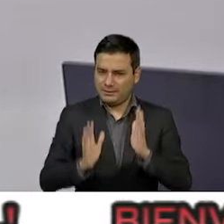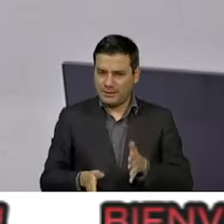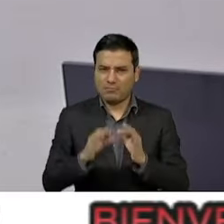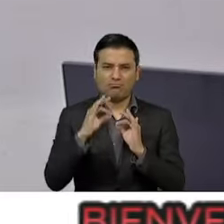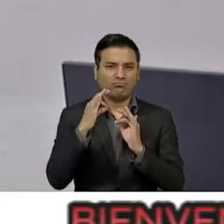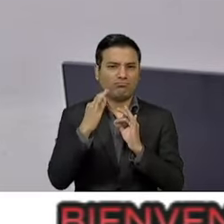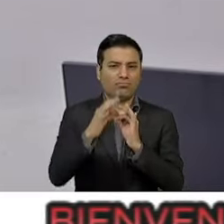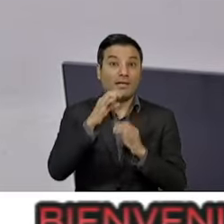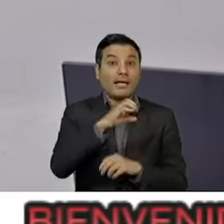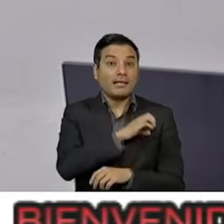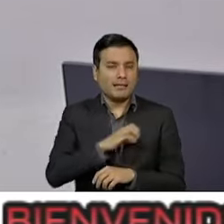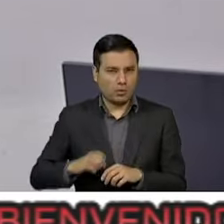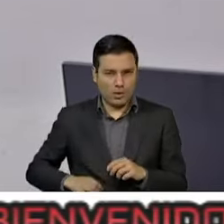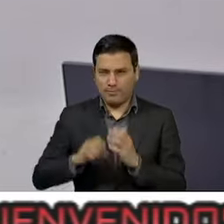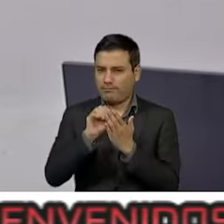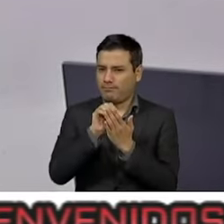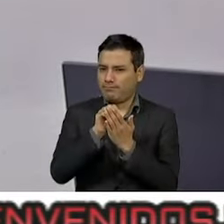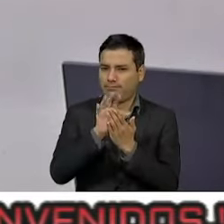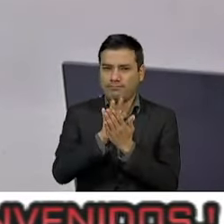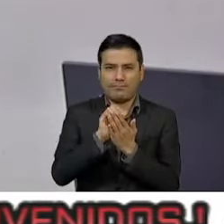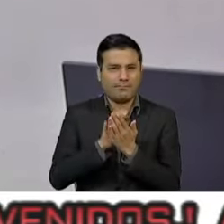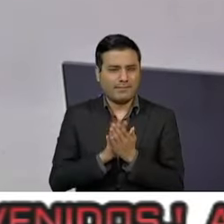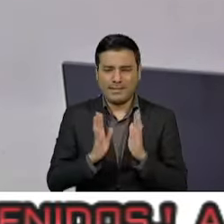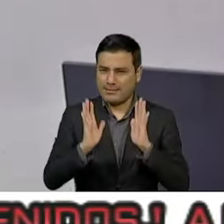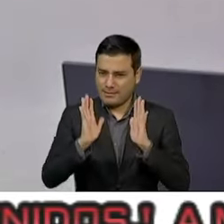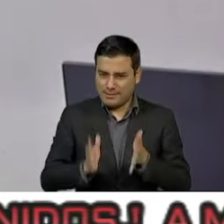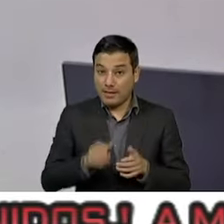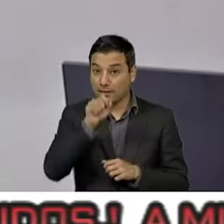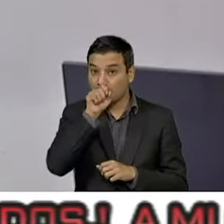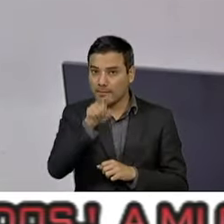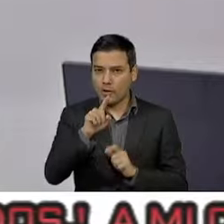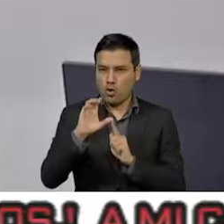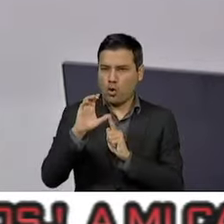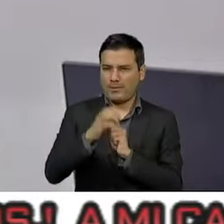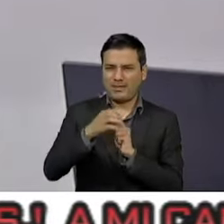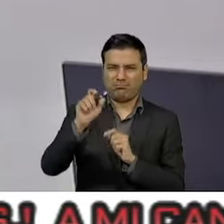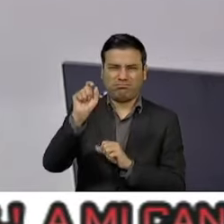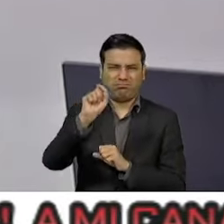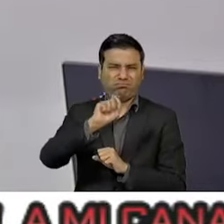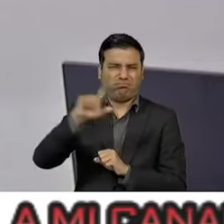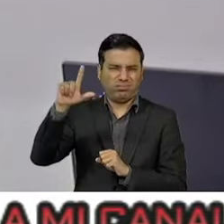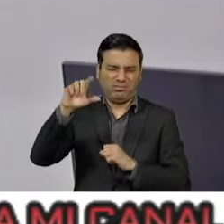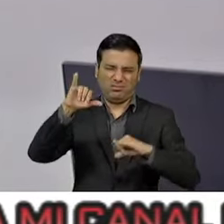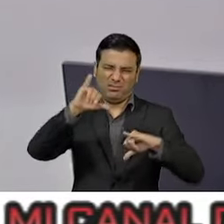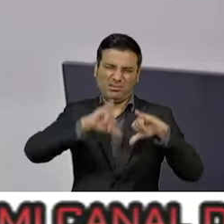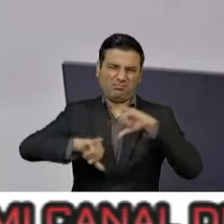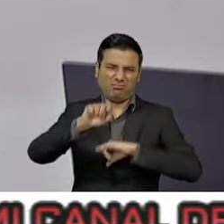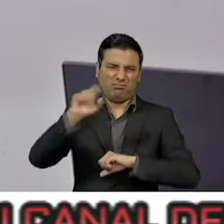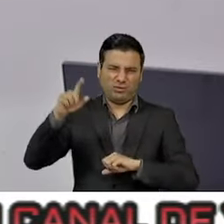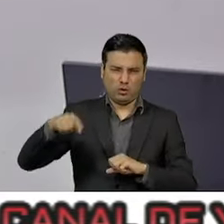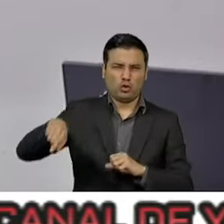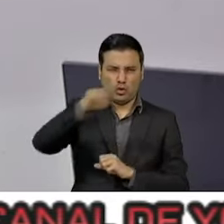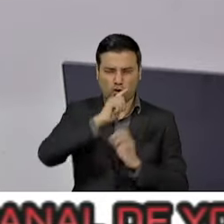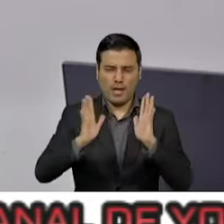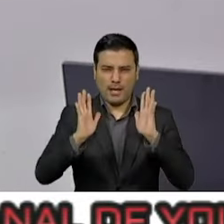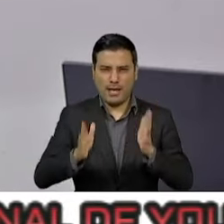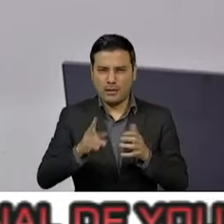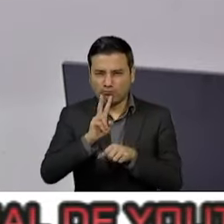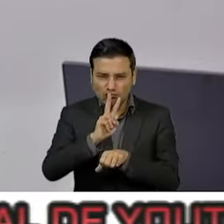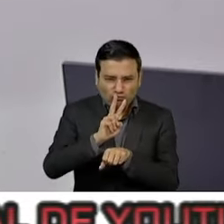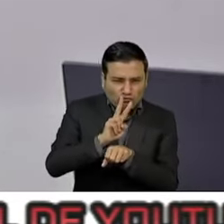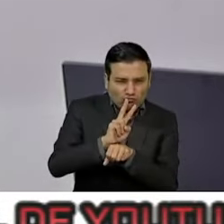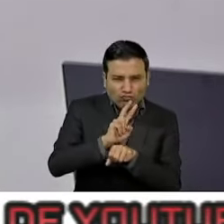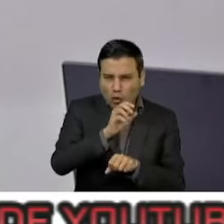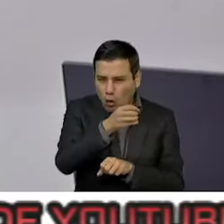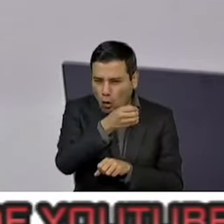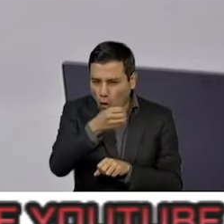proceso. Los comités institucionales, integrados por científicos externos, están vigilantes del adecuado desarrollo técnico de